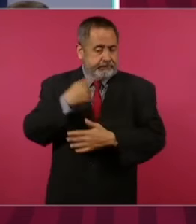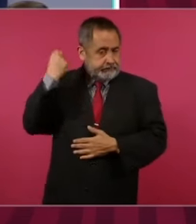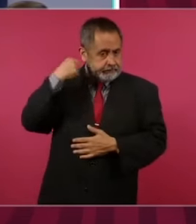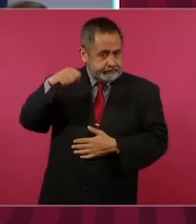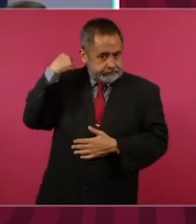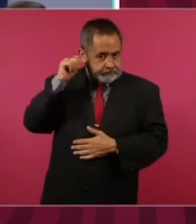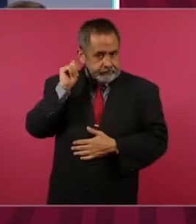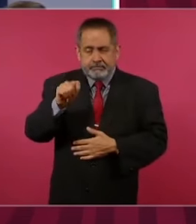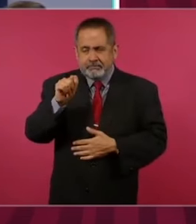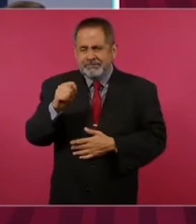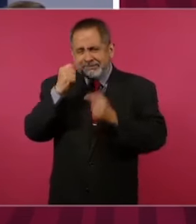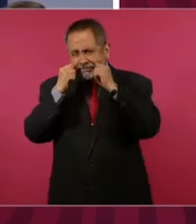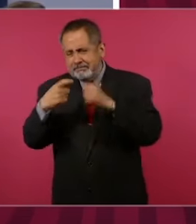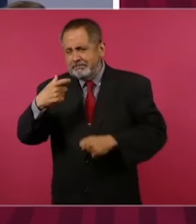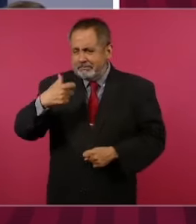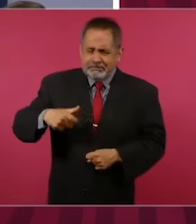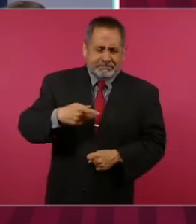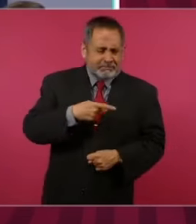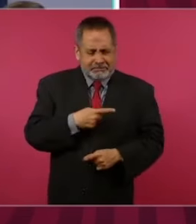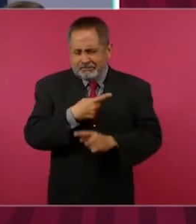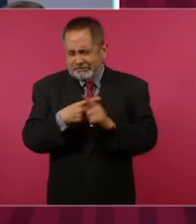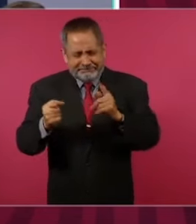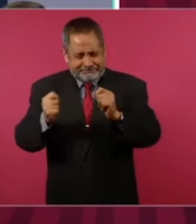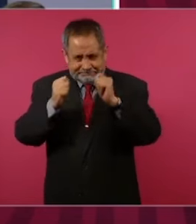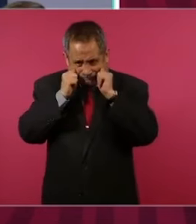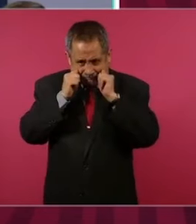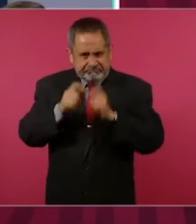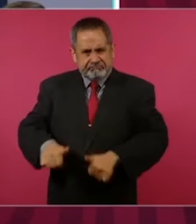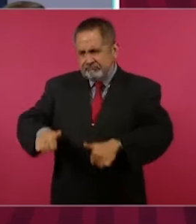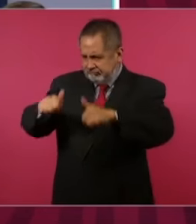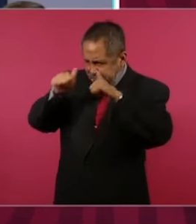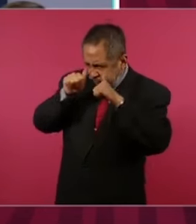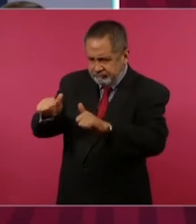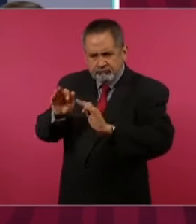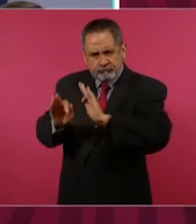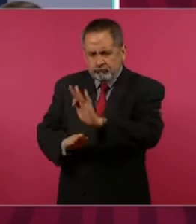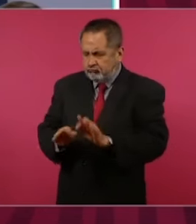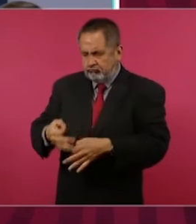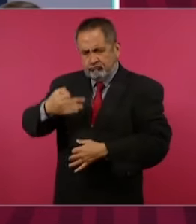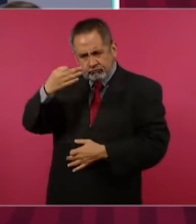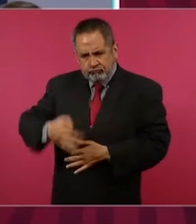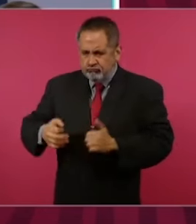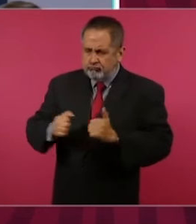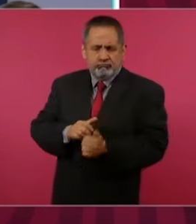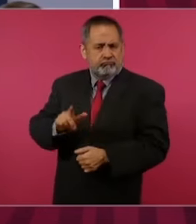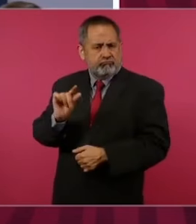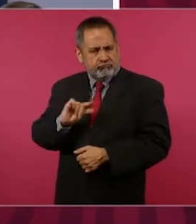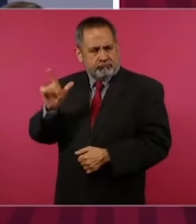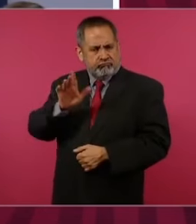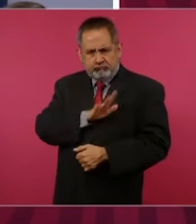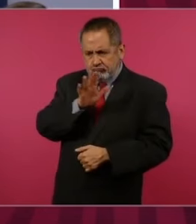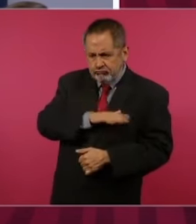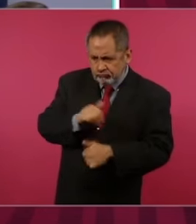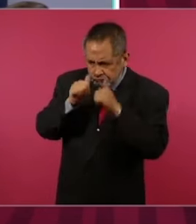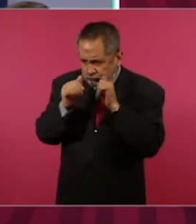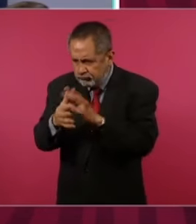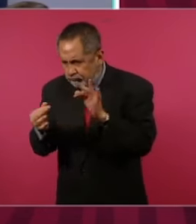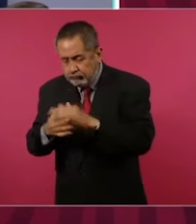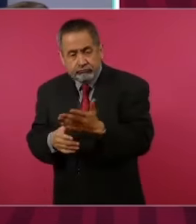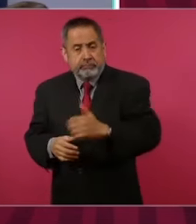social o económica, tengan acceso a atención médica digna y de calidad. En